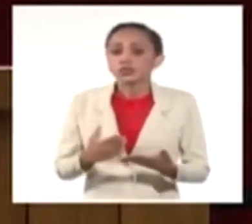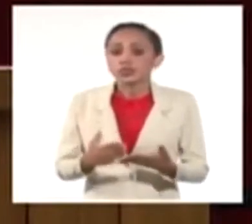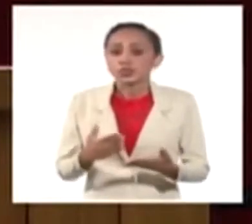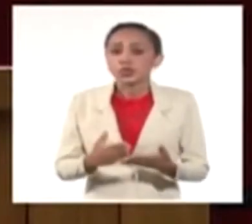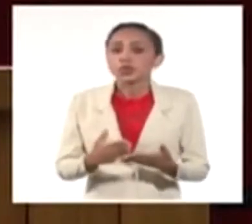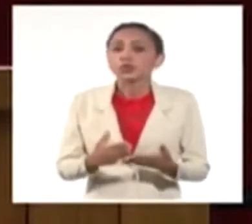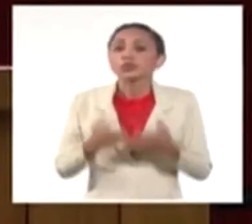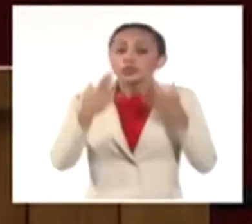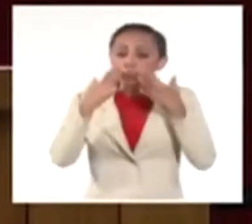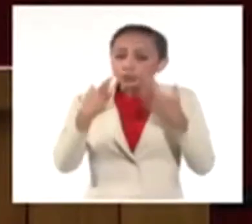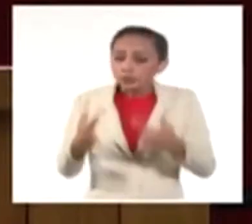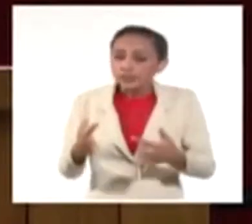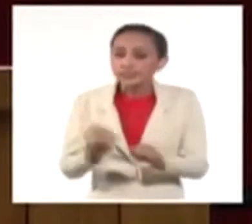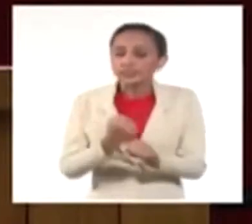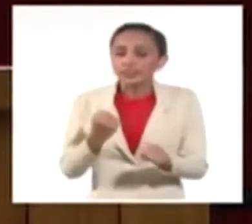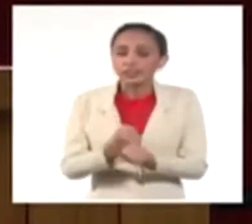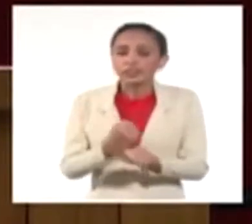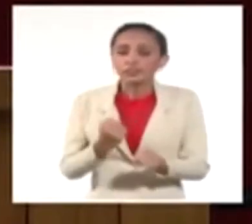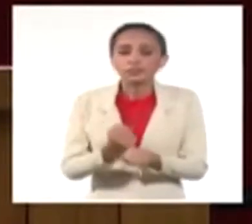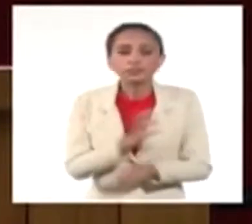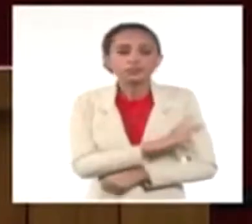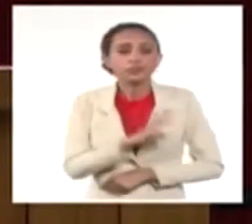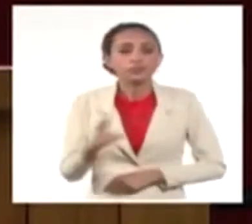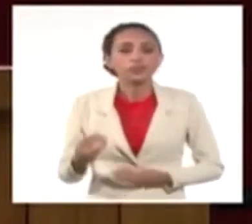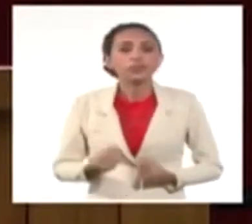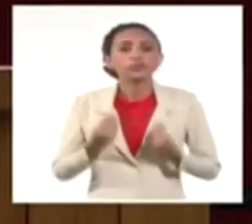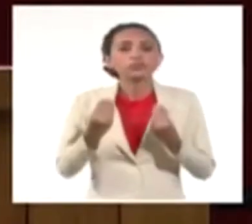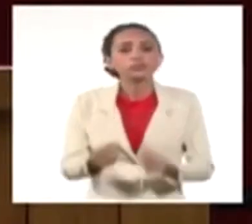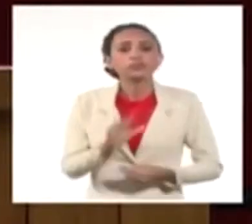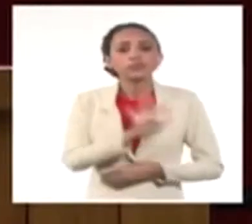de la revolución, se le destinan